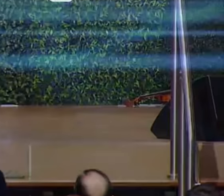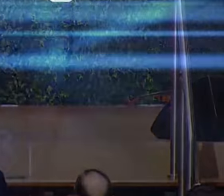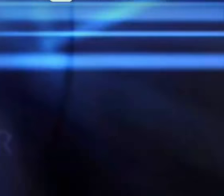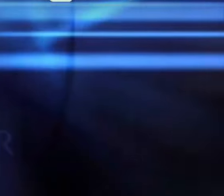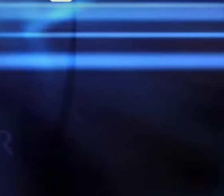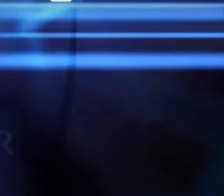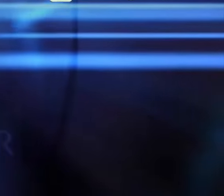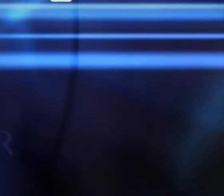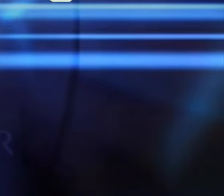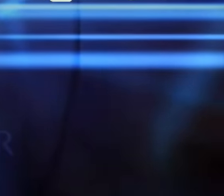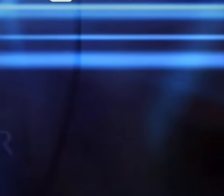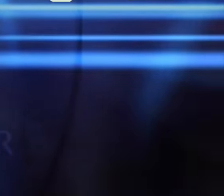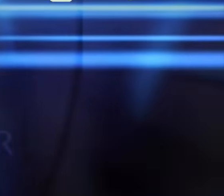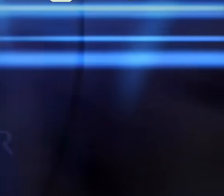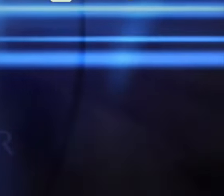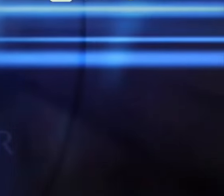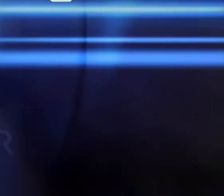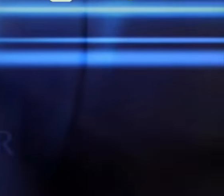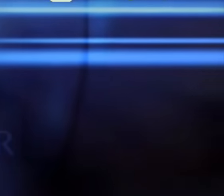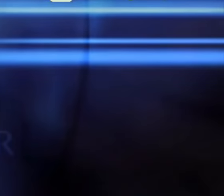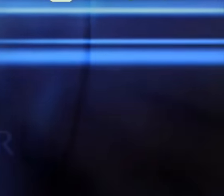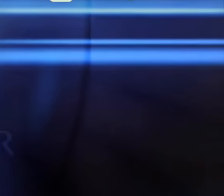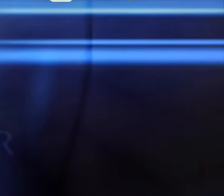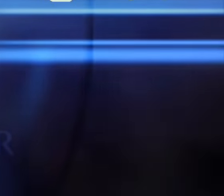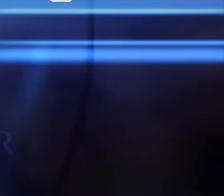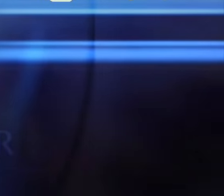en la carne es muerte.